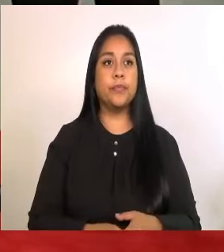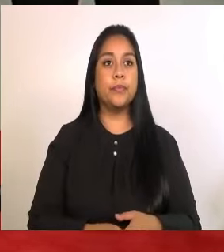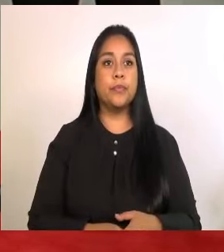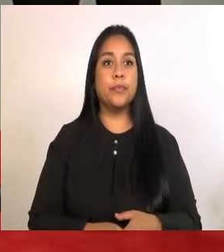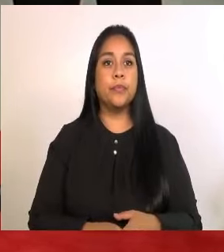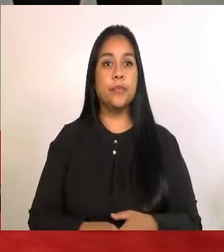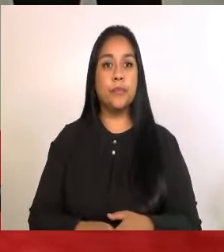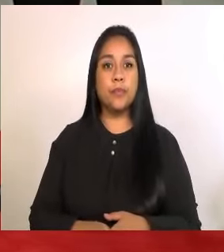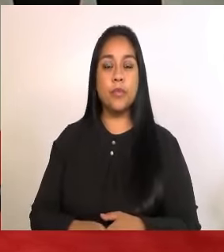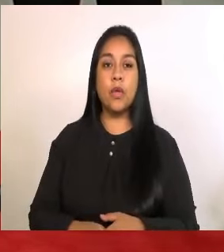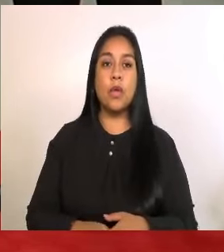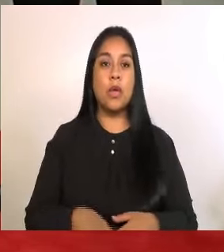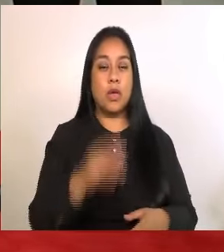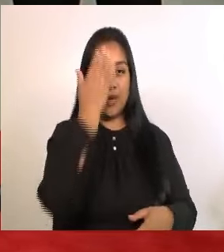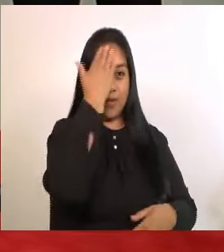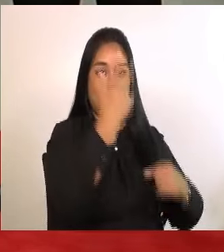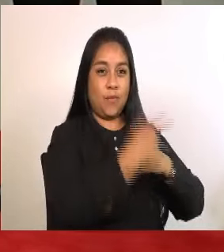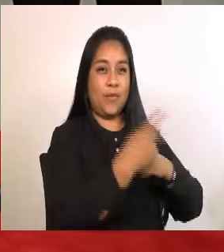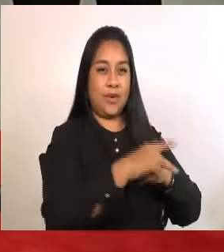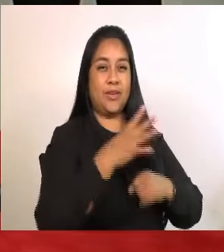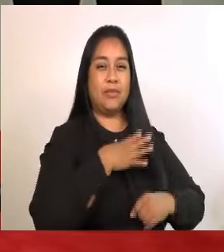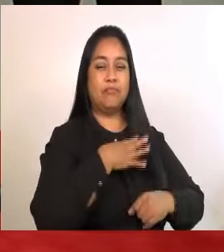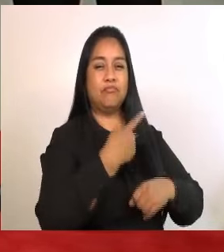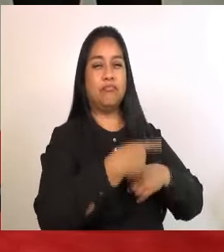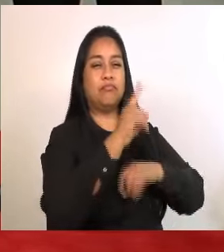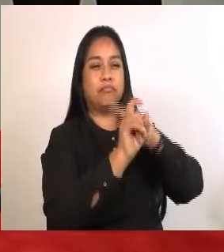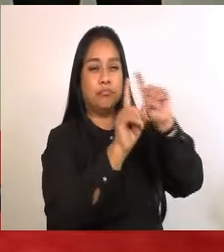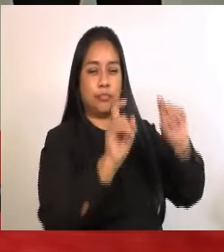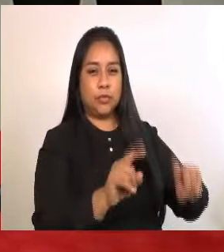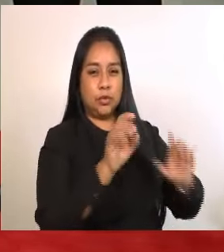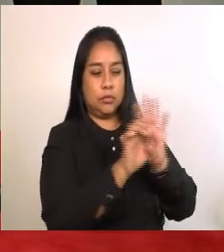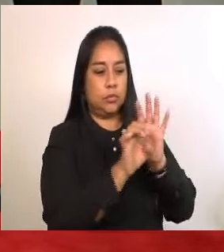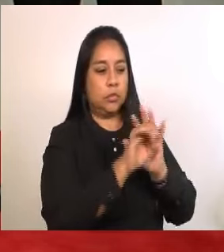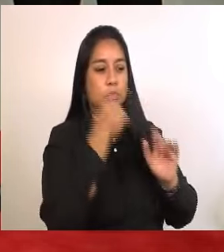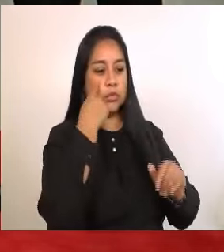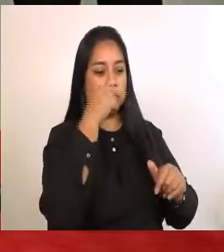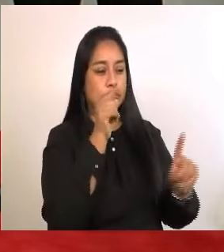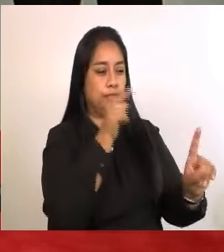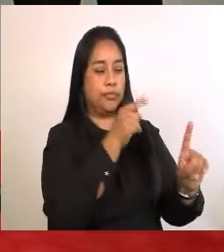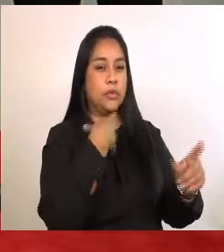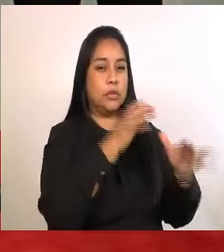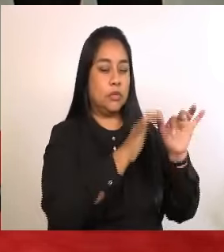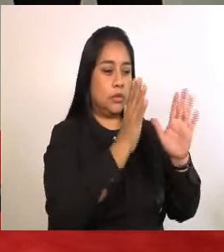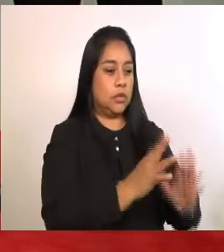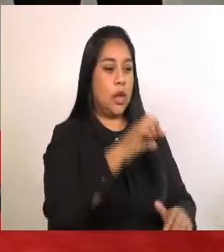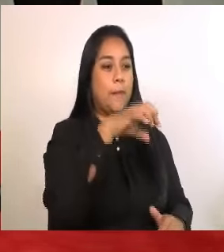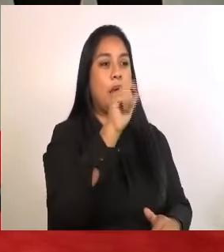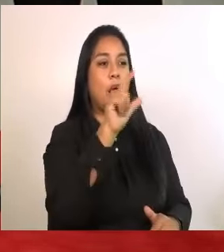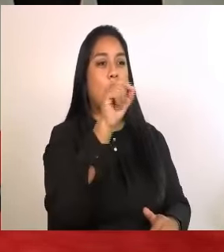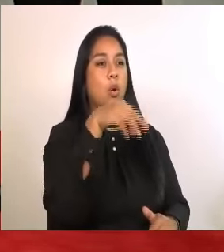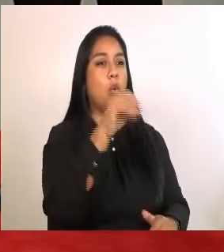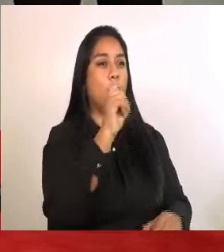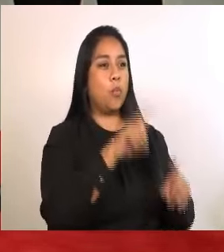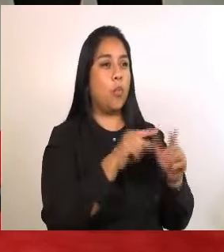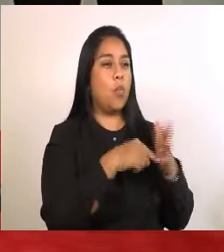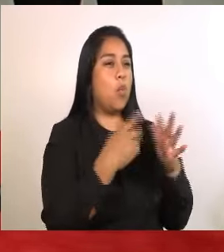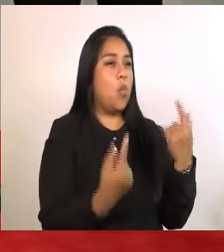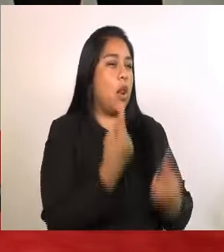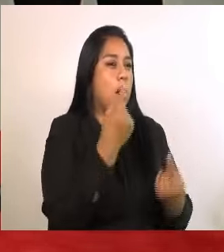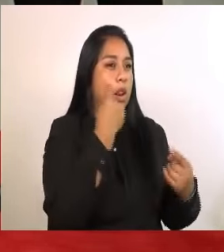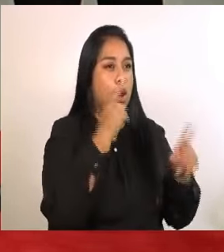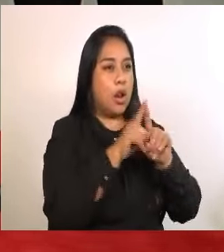Gracias, buenas tardes, tengo varias preguntas. Empezamos con el secretario Palomo. ¿Cuál es el estatus que les han